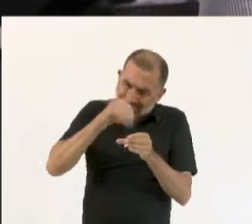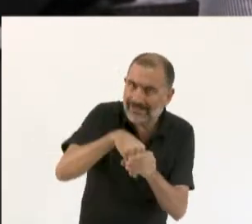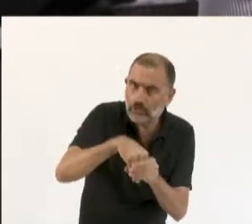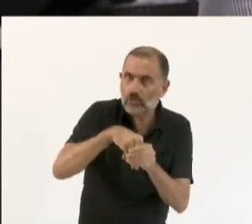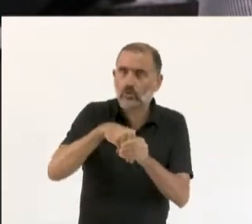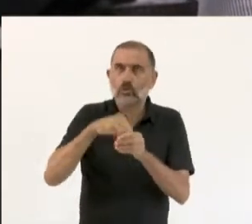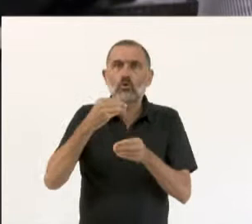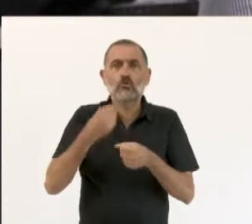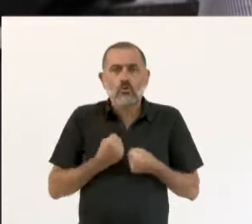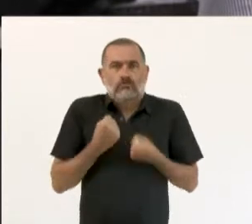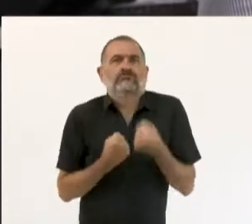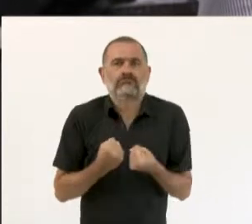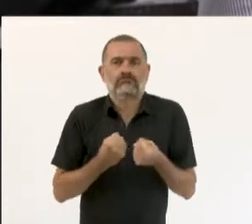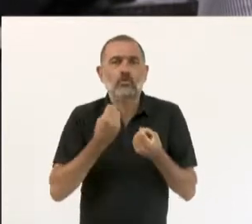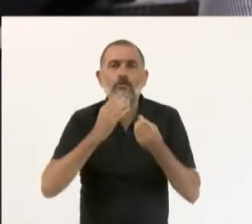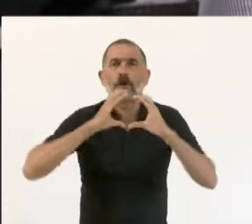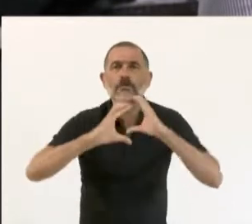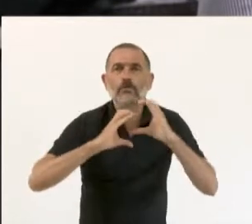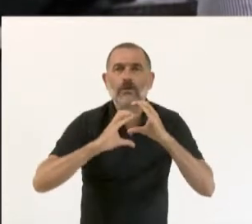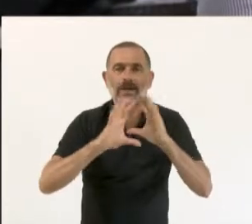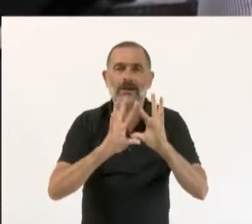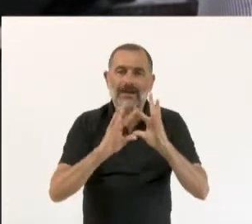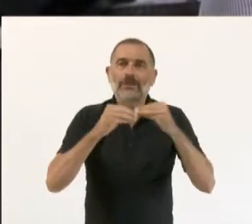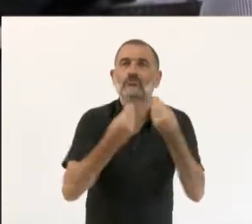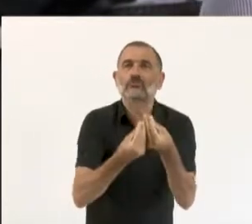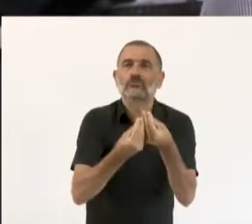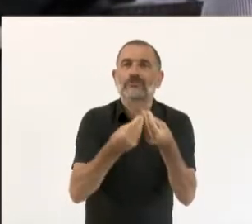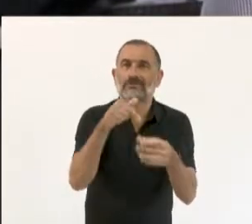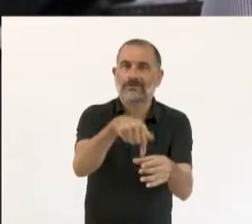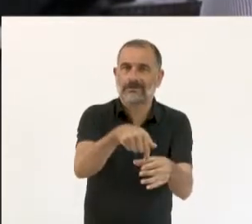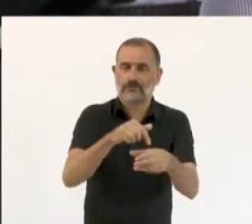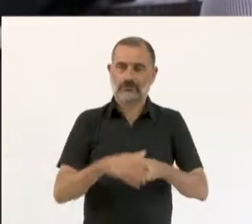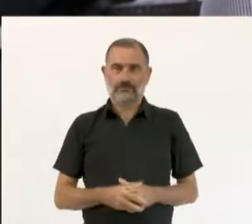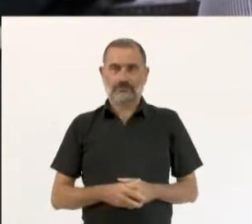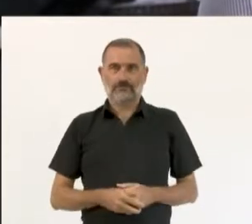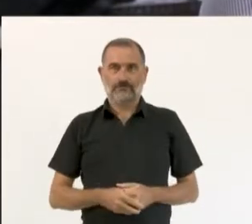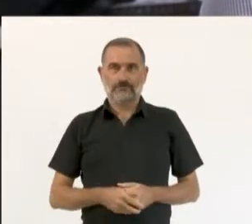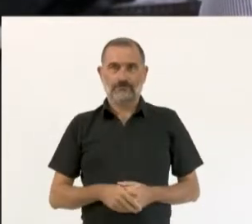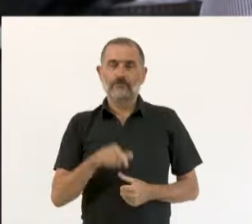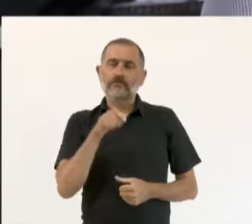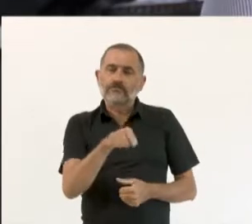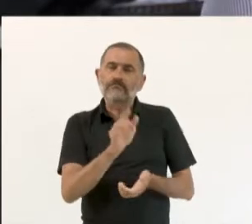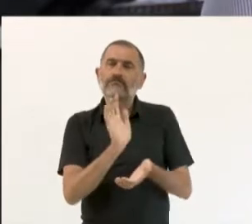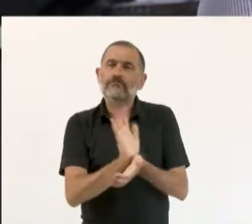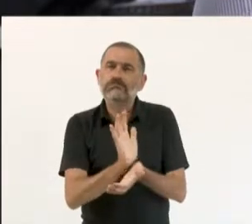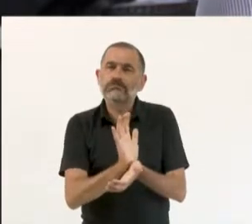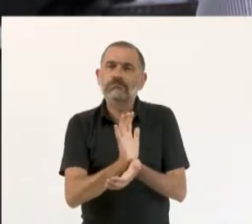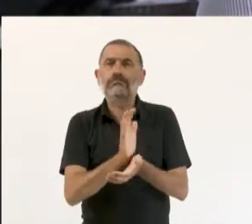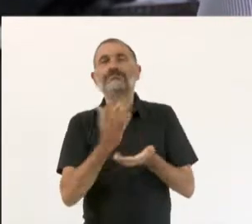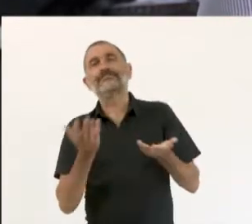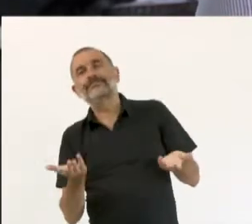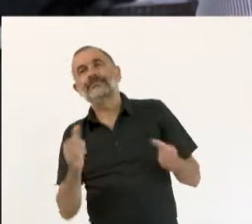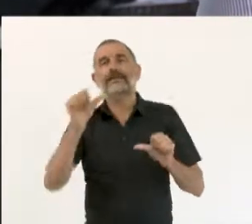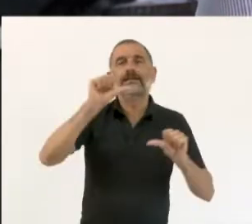acciones para comunicar esos resultados. Por otro lado, porque eso además supone, los